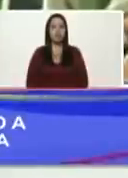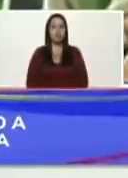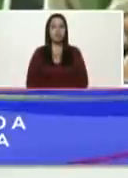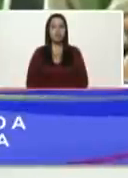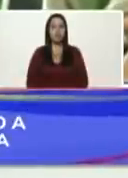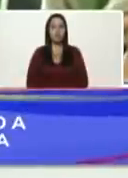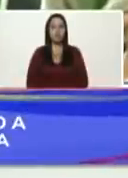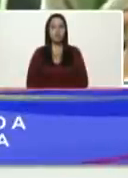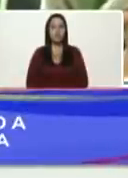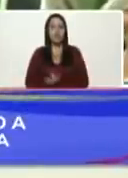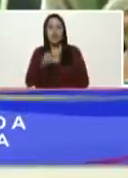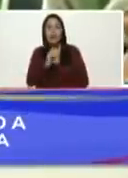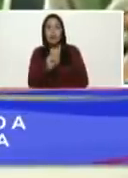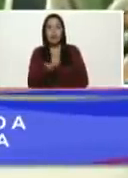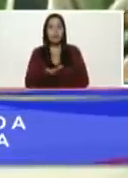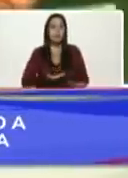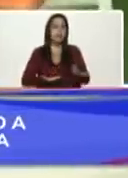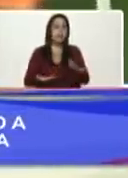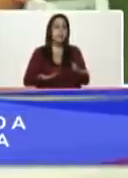Han pasado